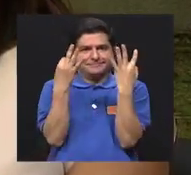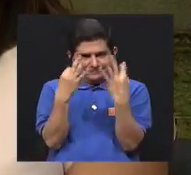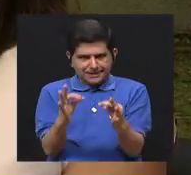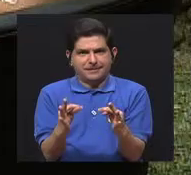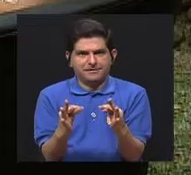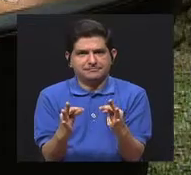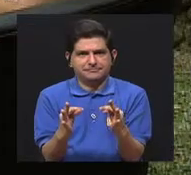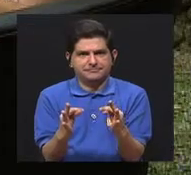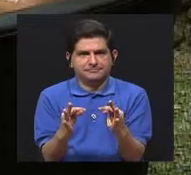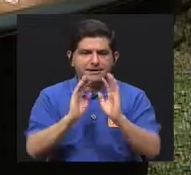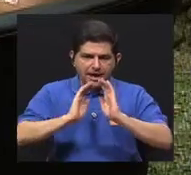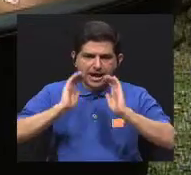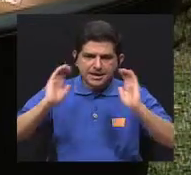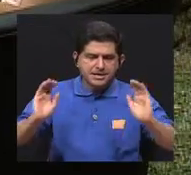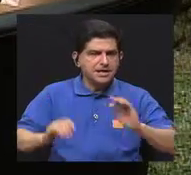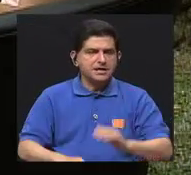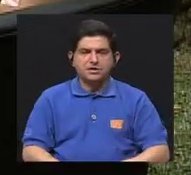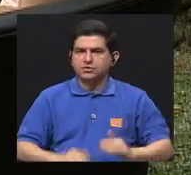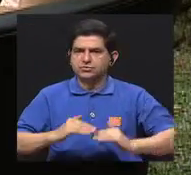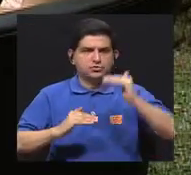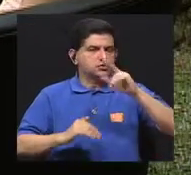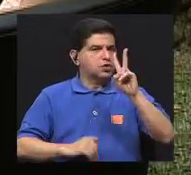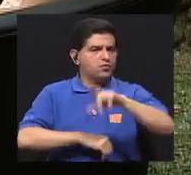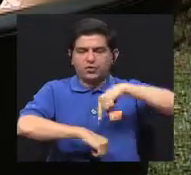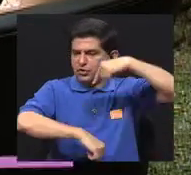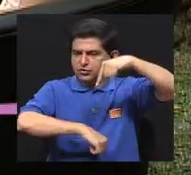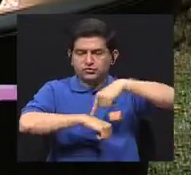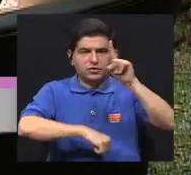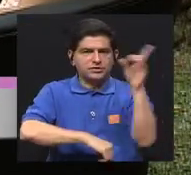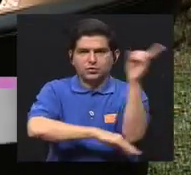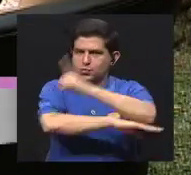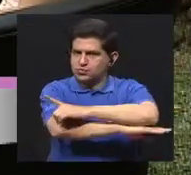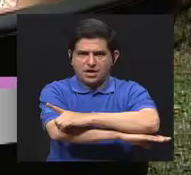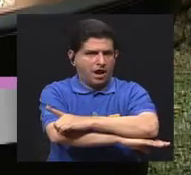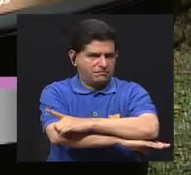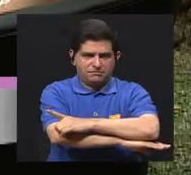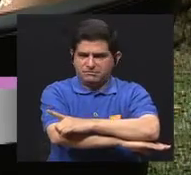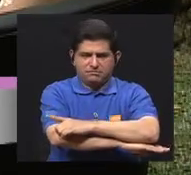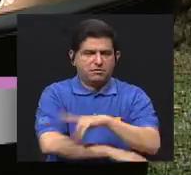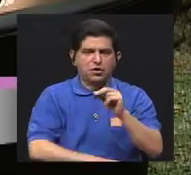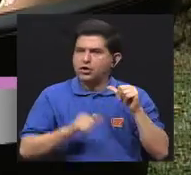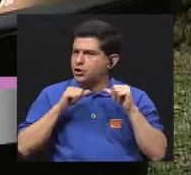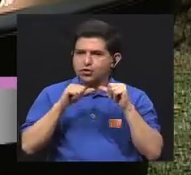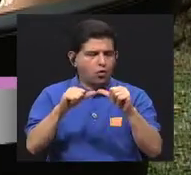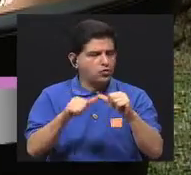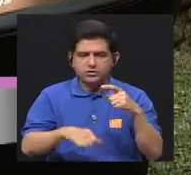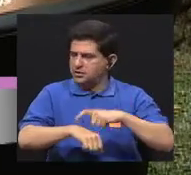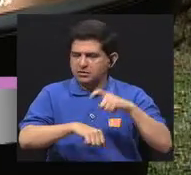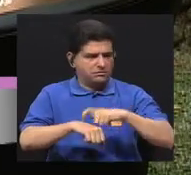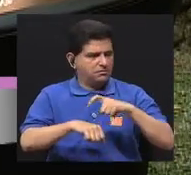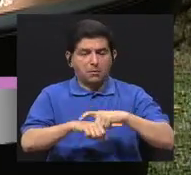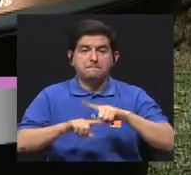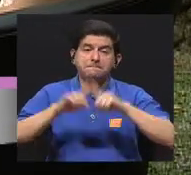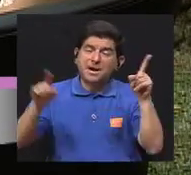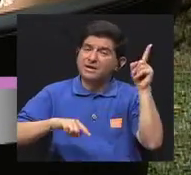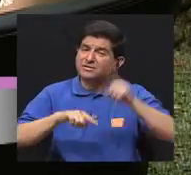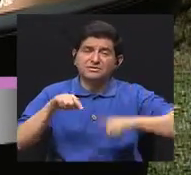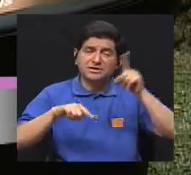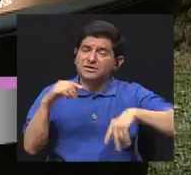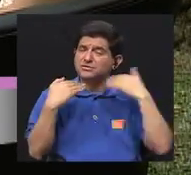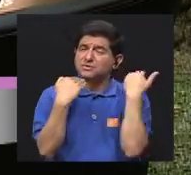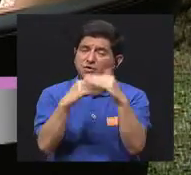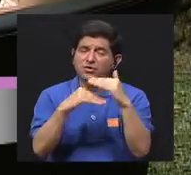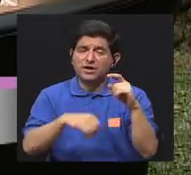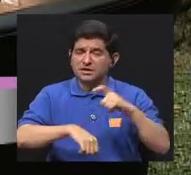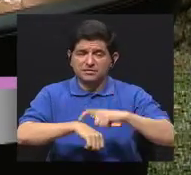posible. En niños no debería superar las 2 horas al día, idealmente no consecutivas. Pero cuando no podemos limitar